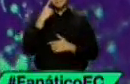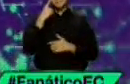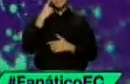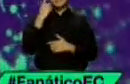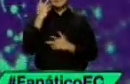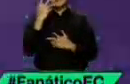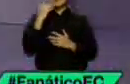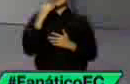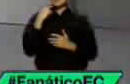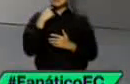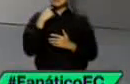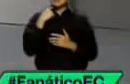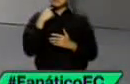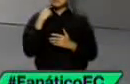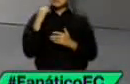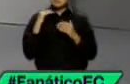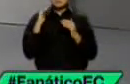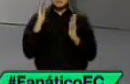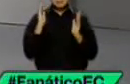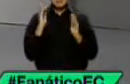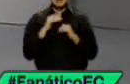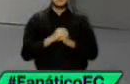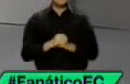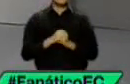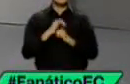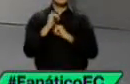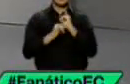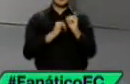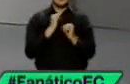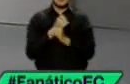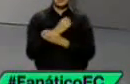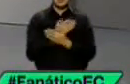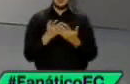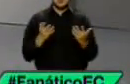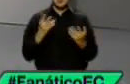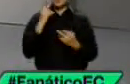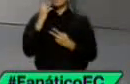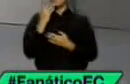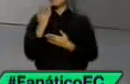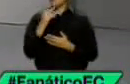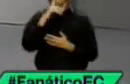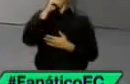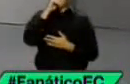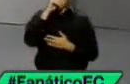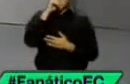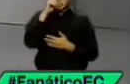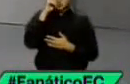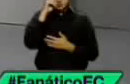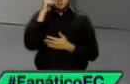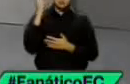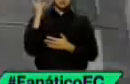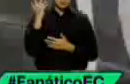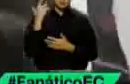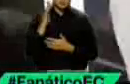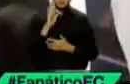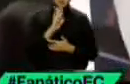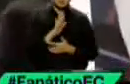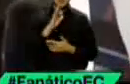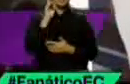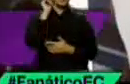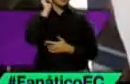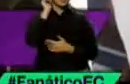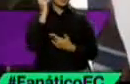del descenso. Nos vamos a nivel internacional porque Vinicius fue presentado en el Real Madrid tras la salida de